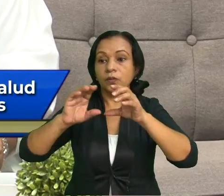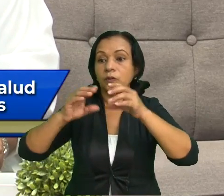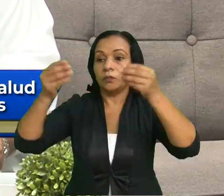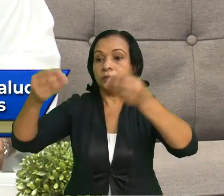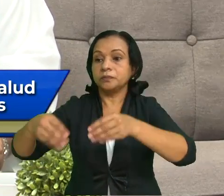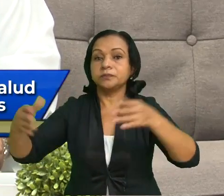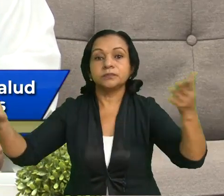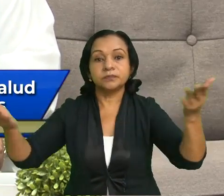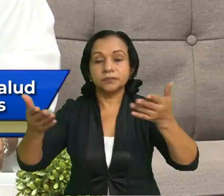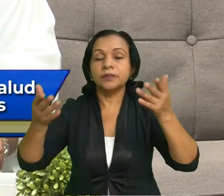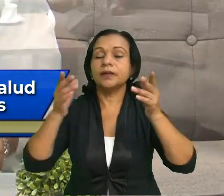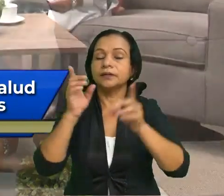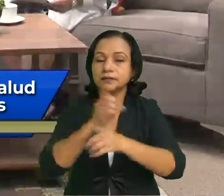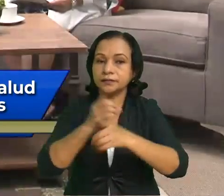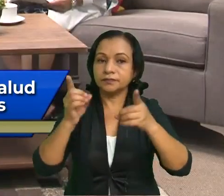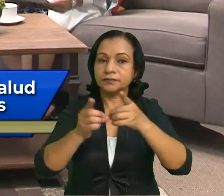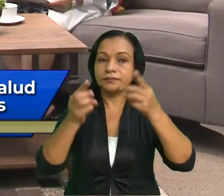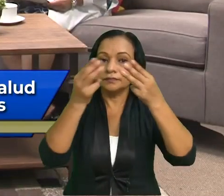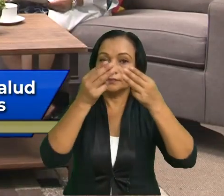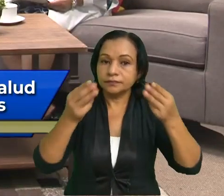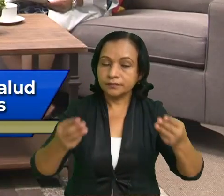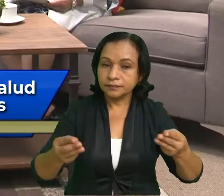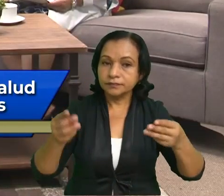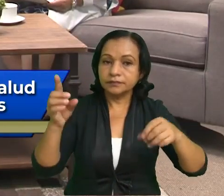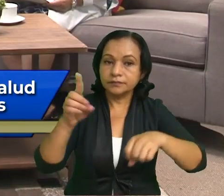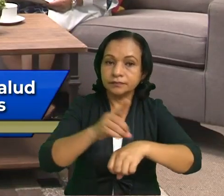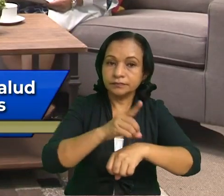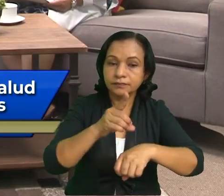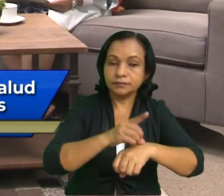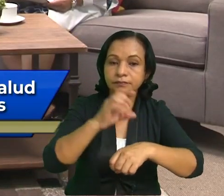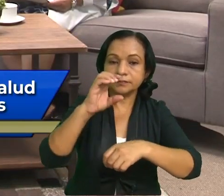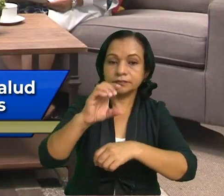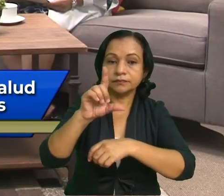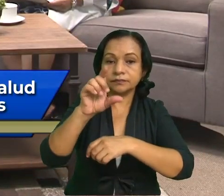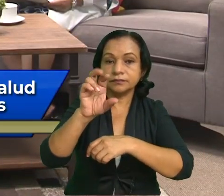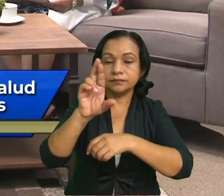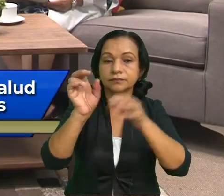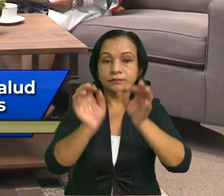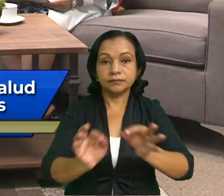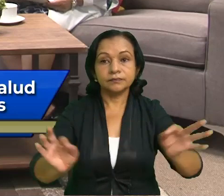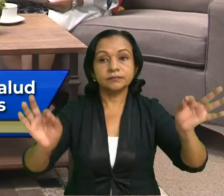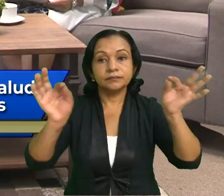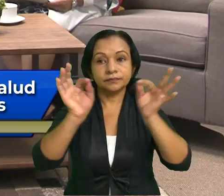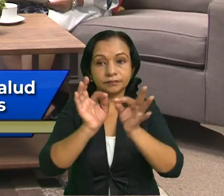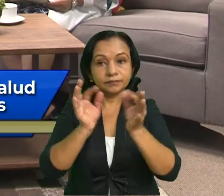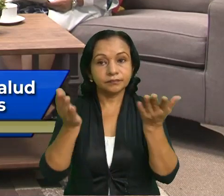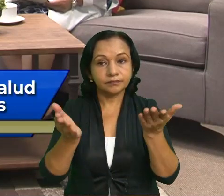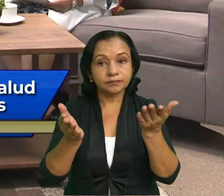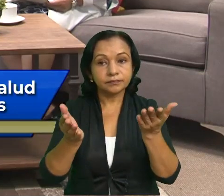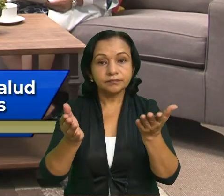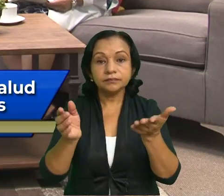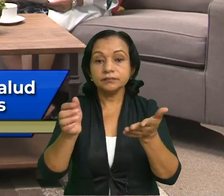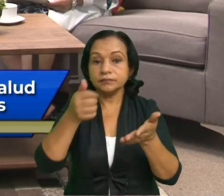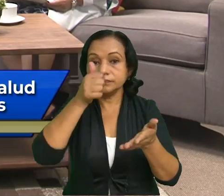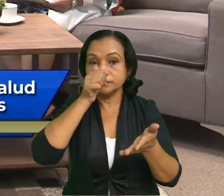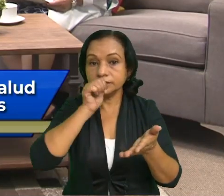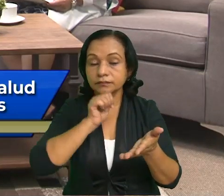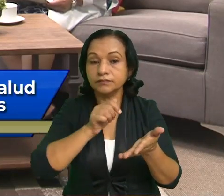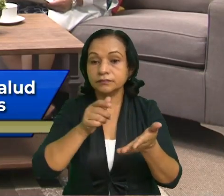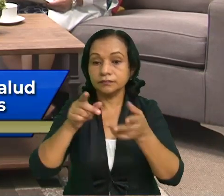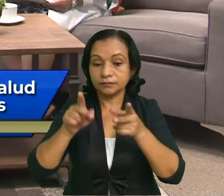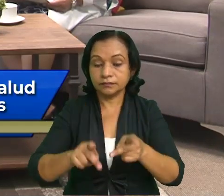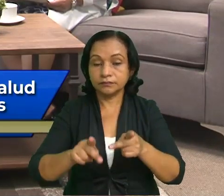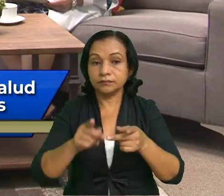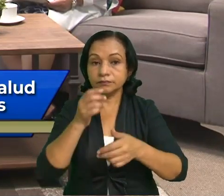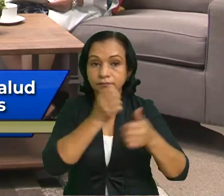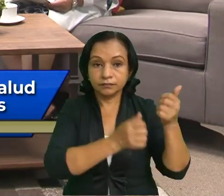previamente para asegurar los insumos médicos el cloro que es un elemento fundamental de que las aguas de consumo humanos se